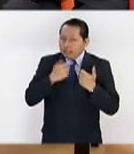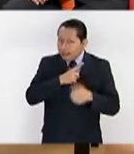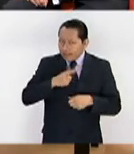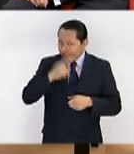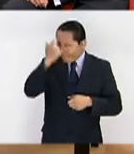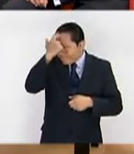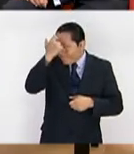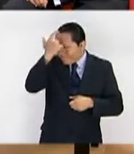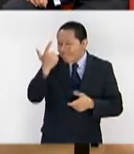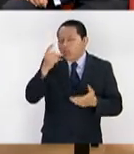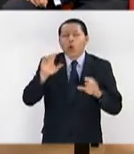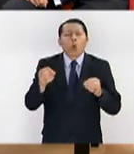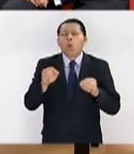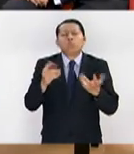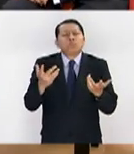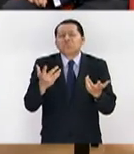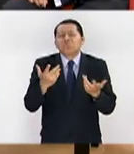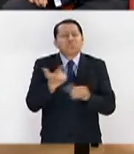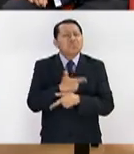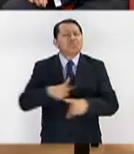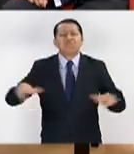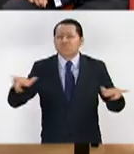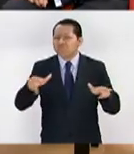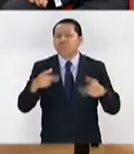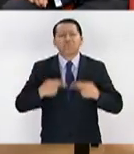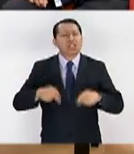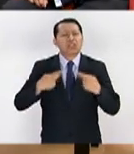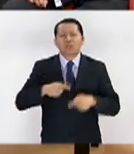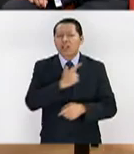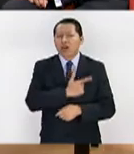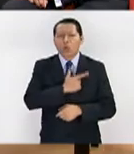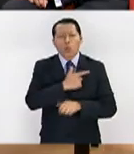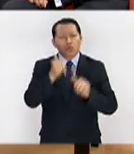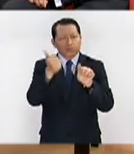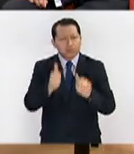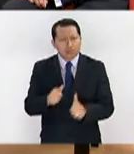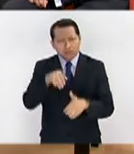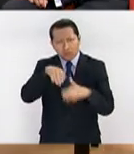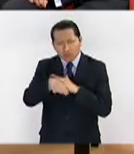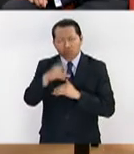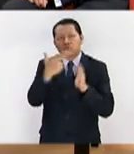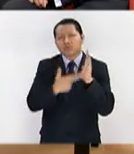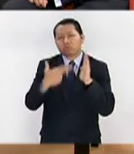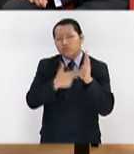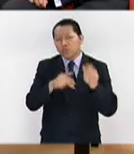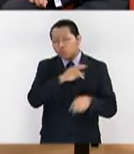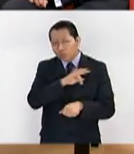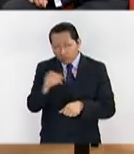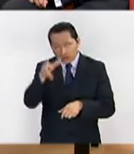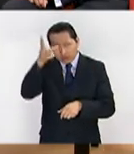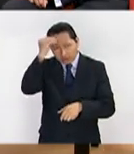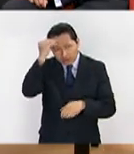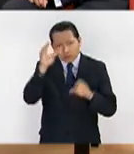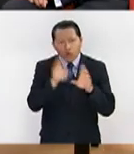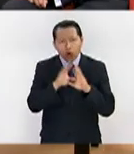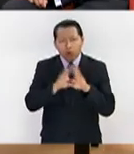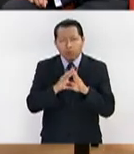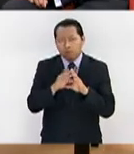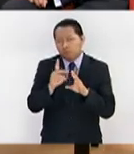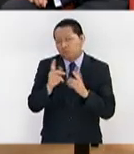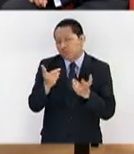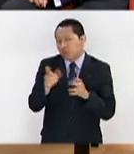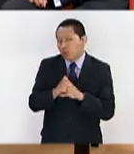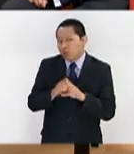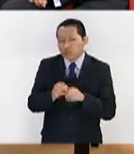o cualquier persona que le guste la artesanía puede acceder a ese tipo de talleres y puede aprender, que es lo más